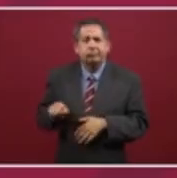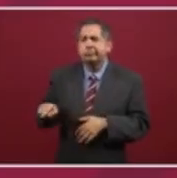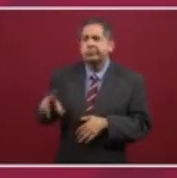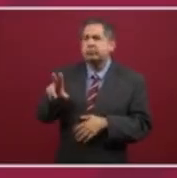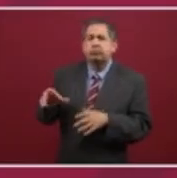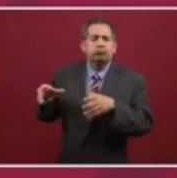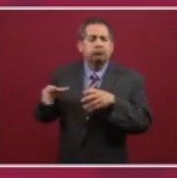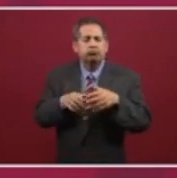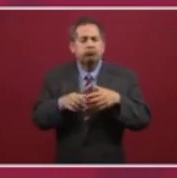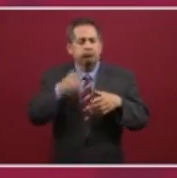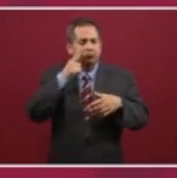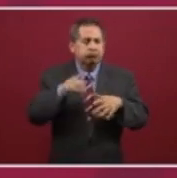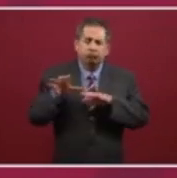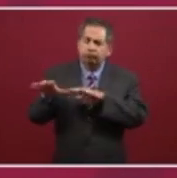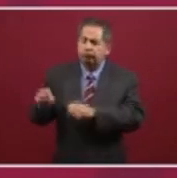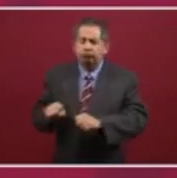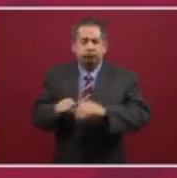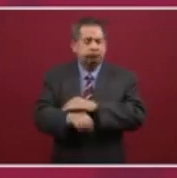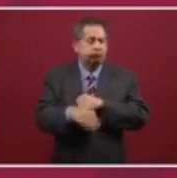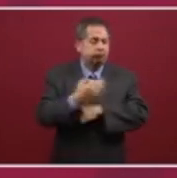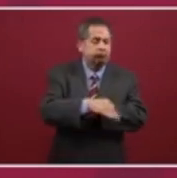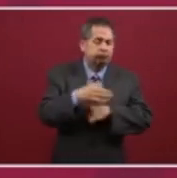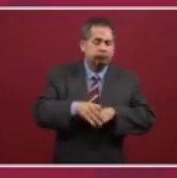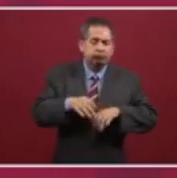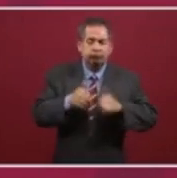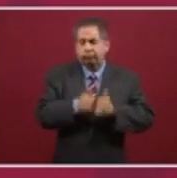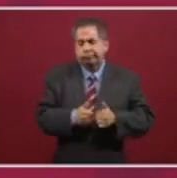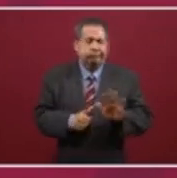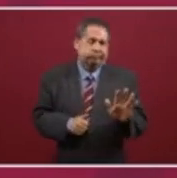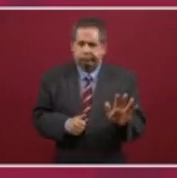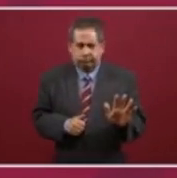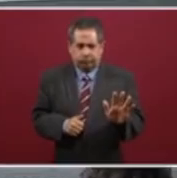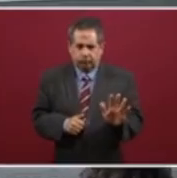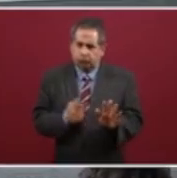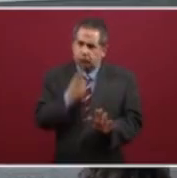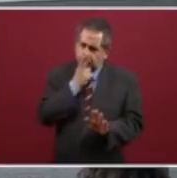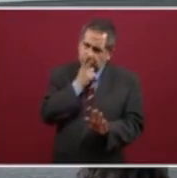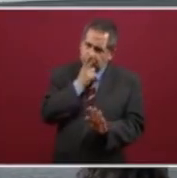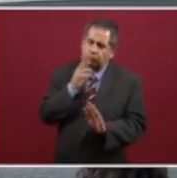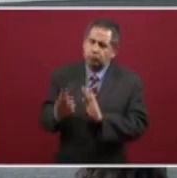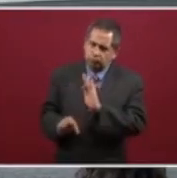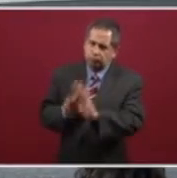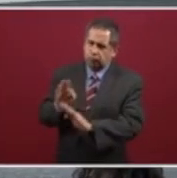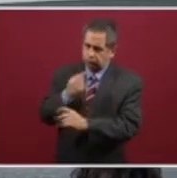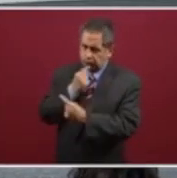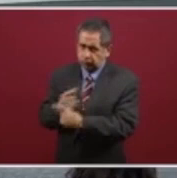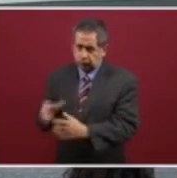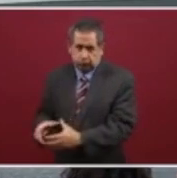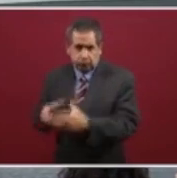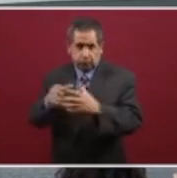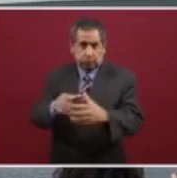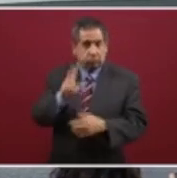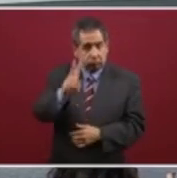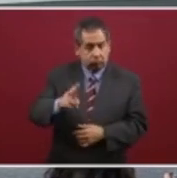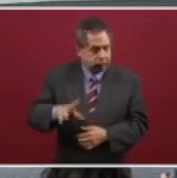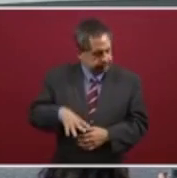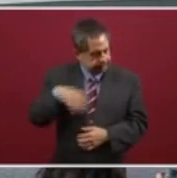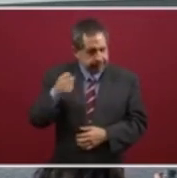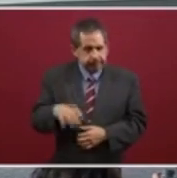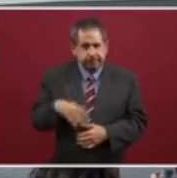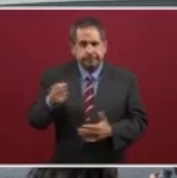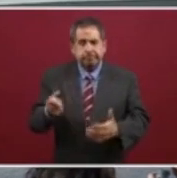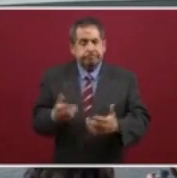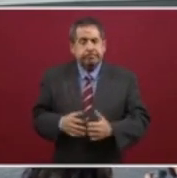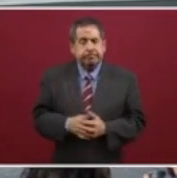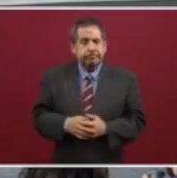se detiene a migrantes. Entonces estamos haciendo un gran esfuerzo, estamos trabajando, no